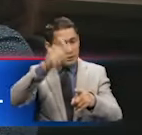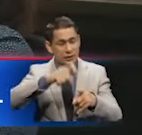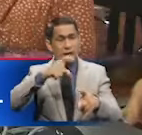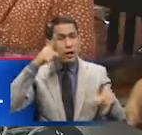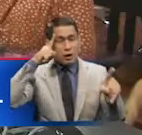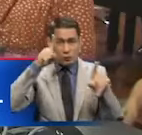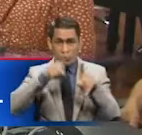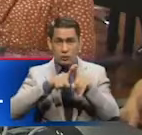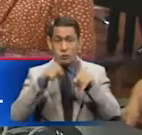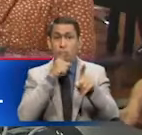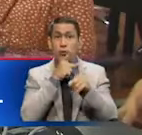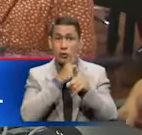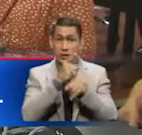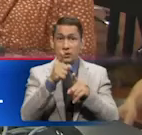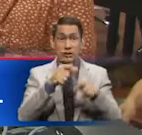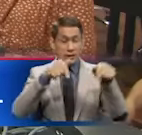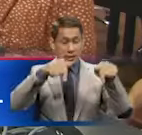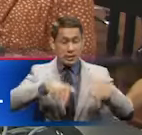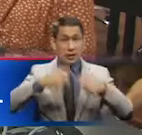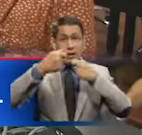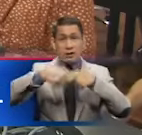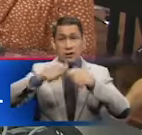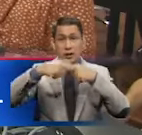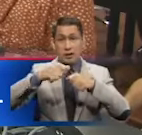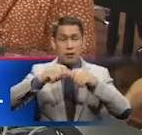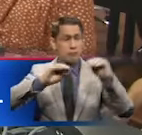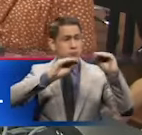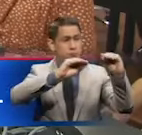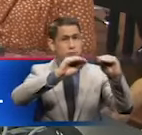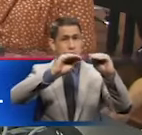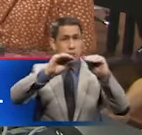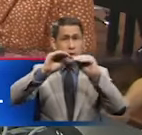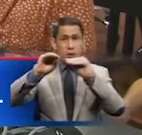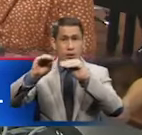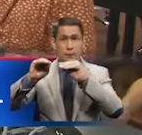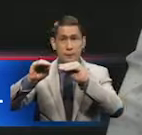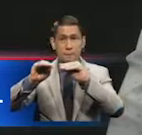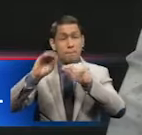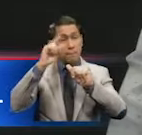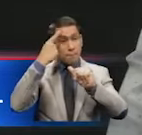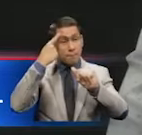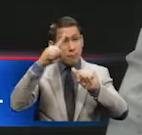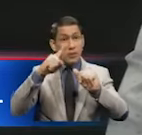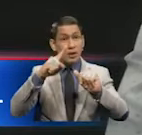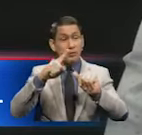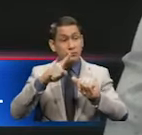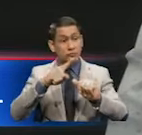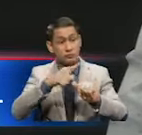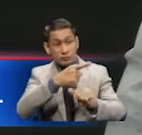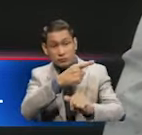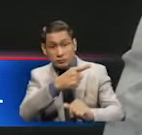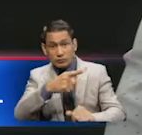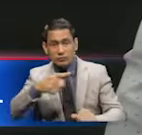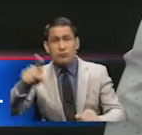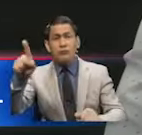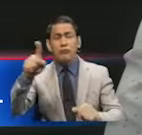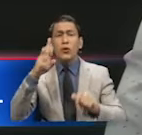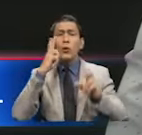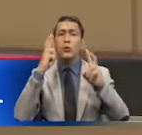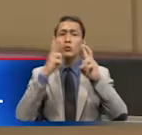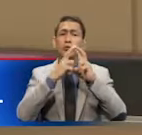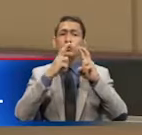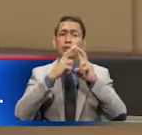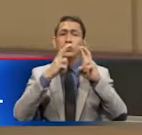por eso que se aborda en este taller elementos indispensables para lograr un marco orientador de la política pública sobre